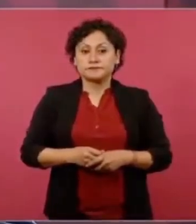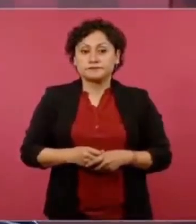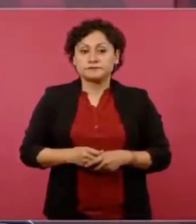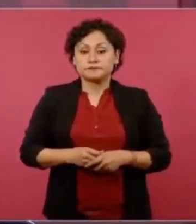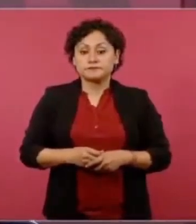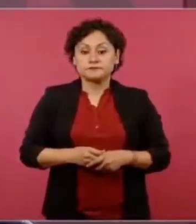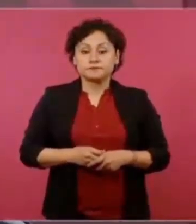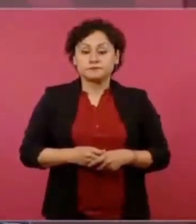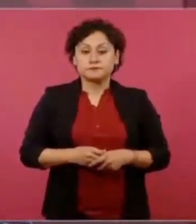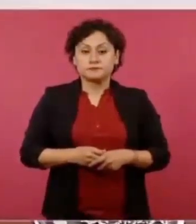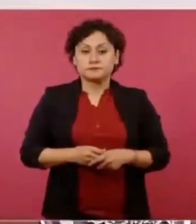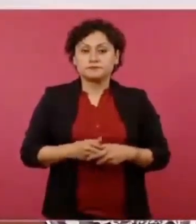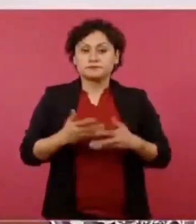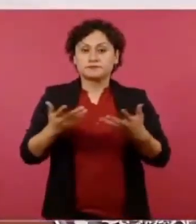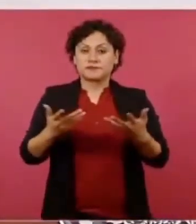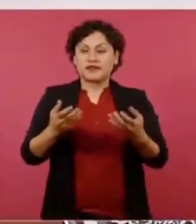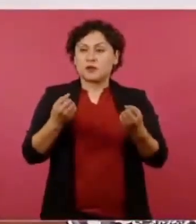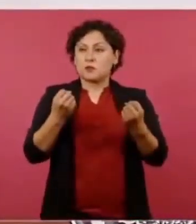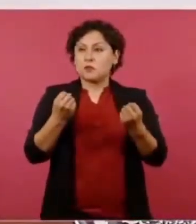radical